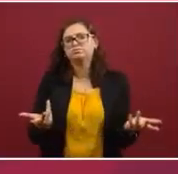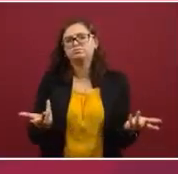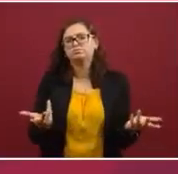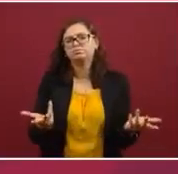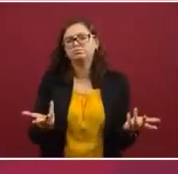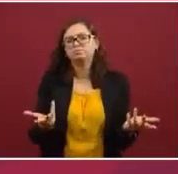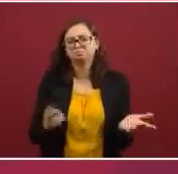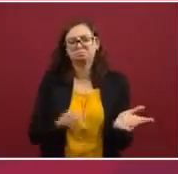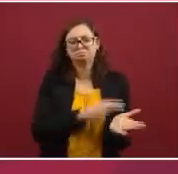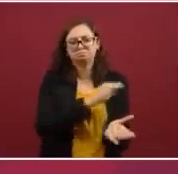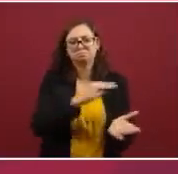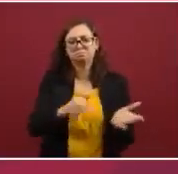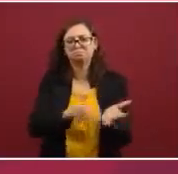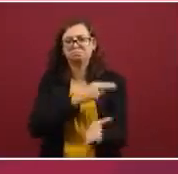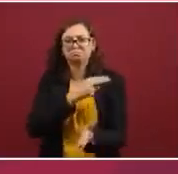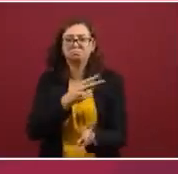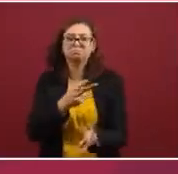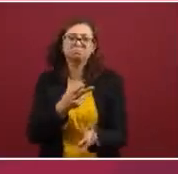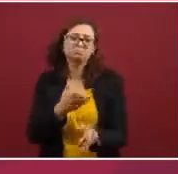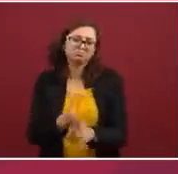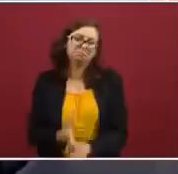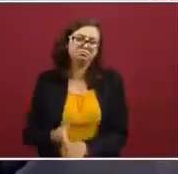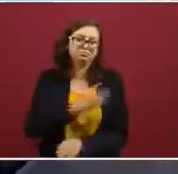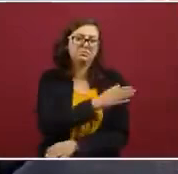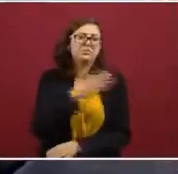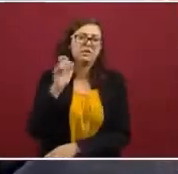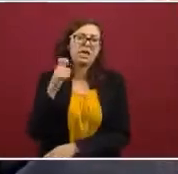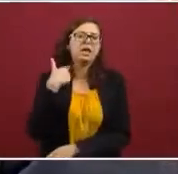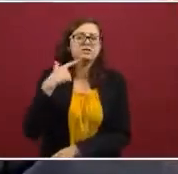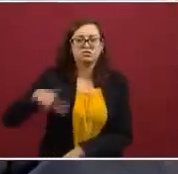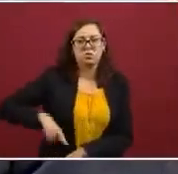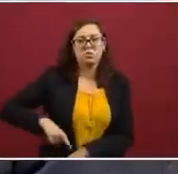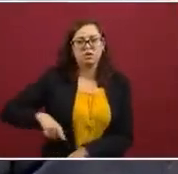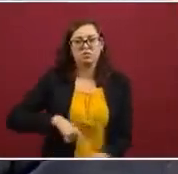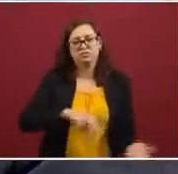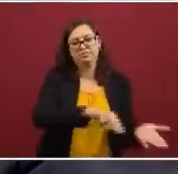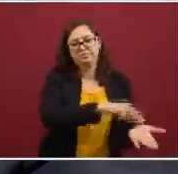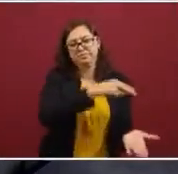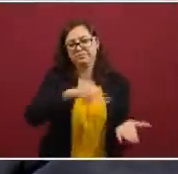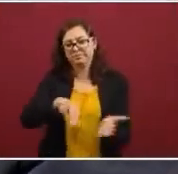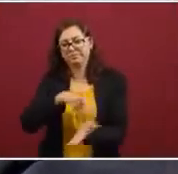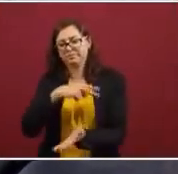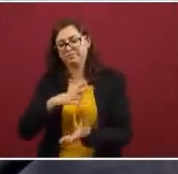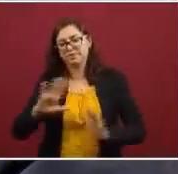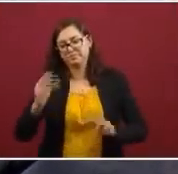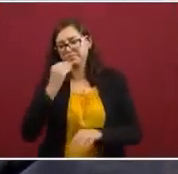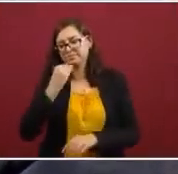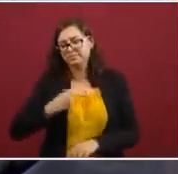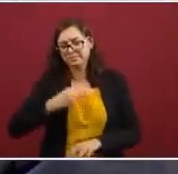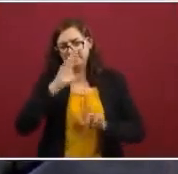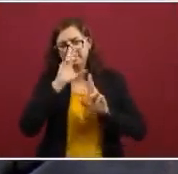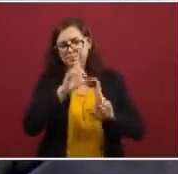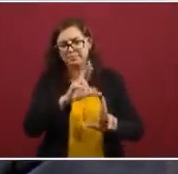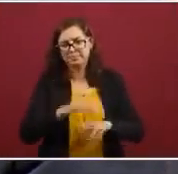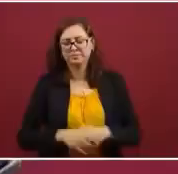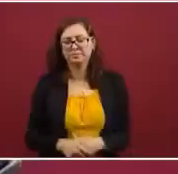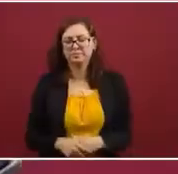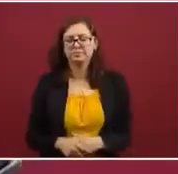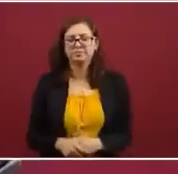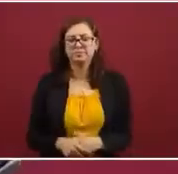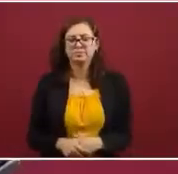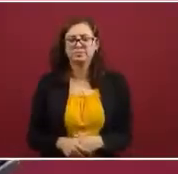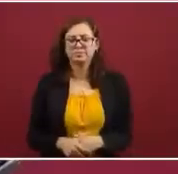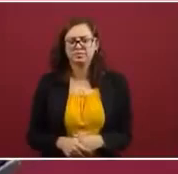se establecieron en la pasada administración. De todas maneras, le voy a pedir